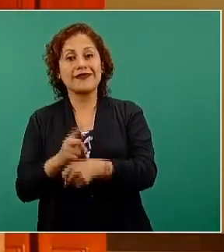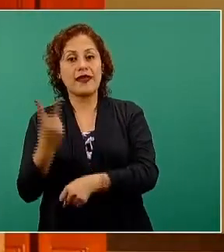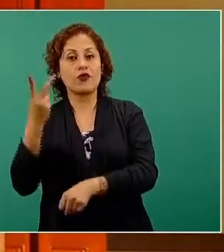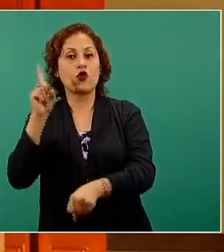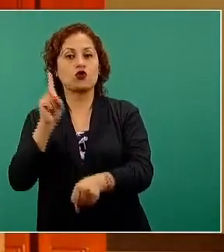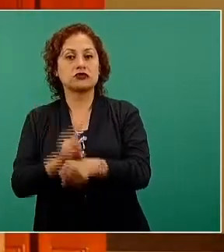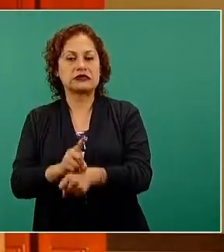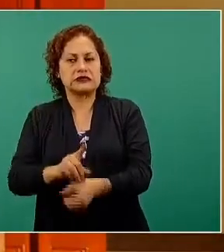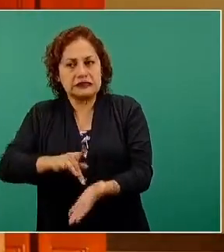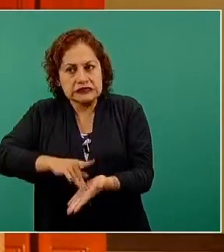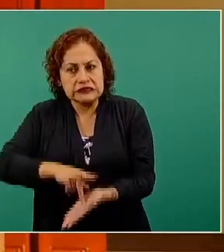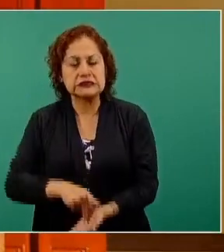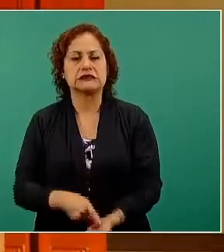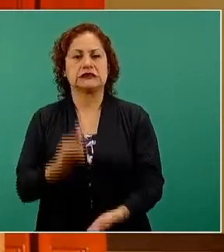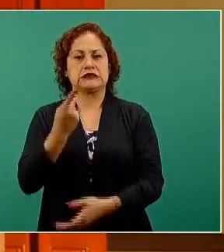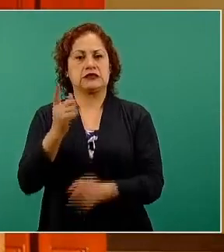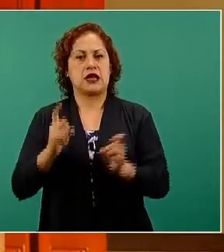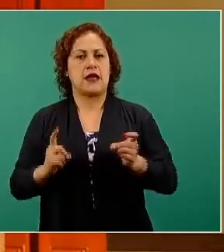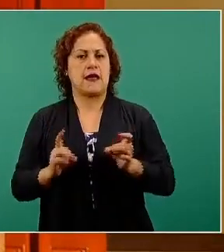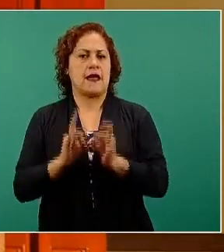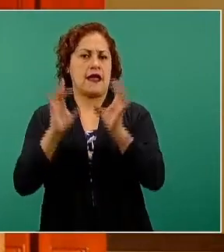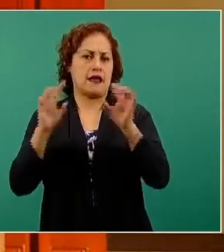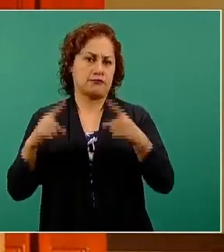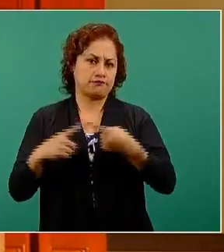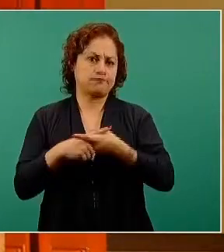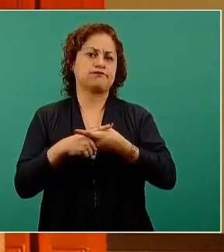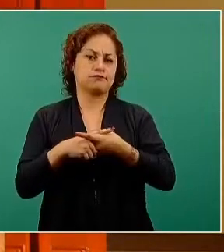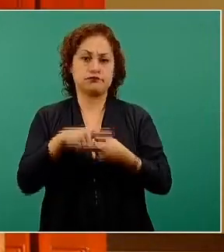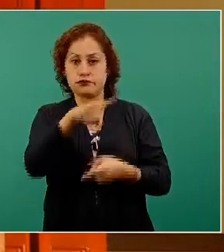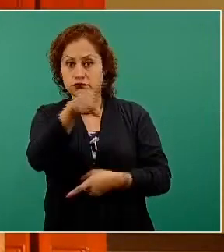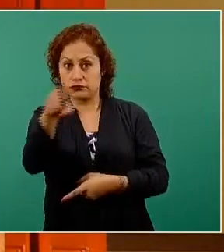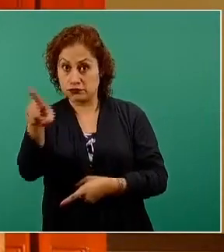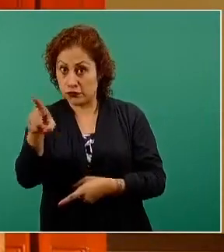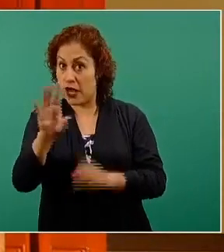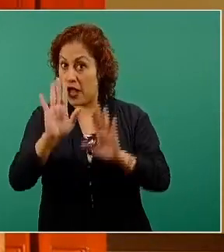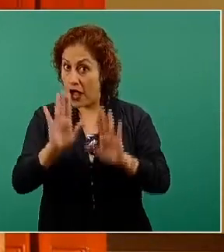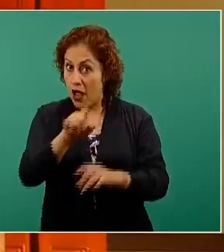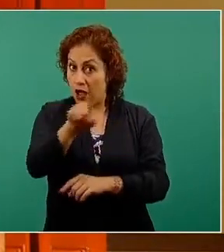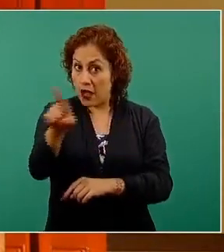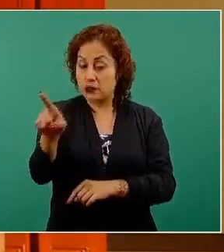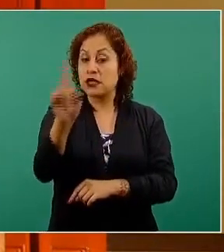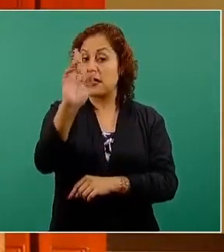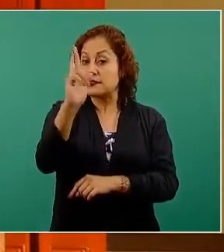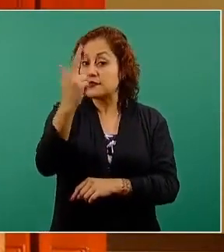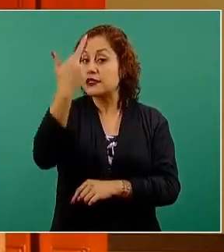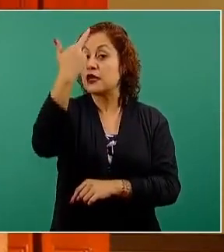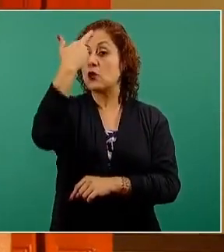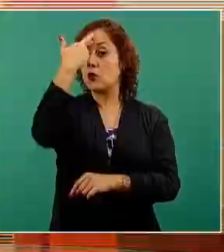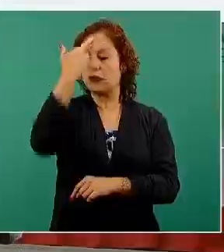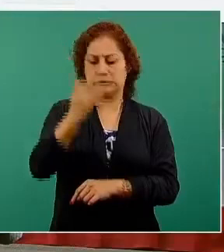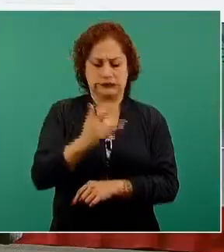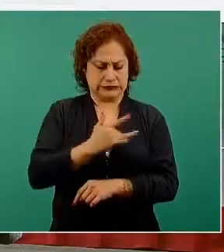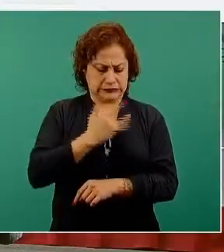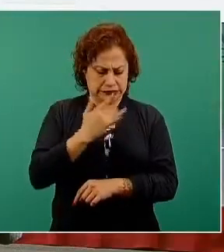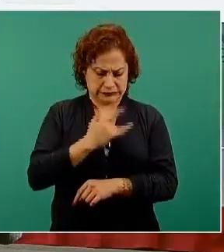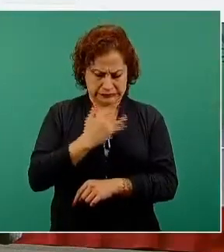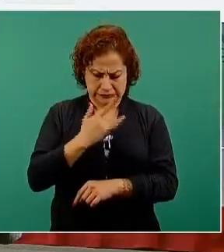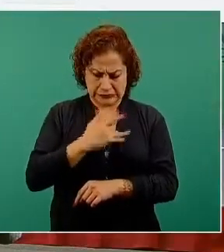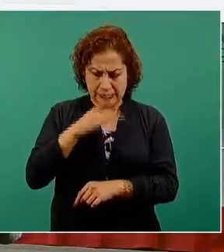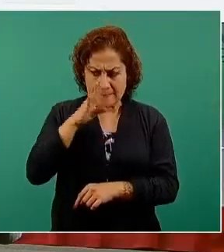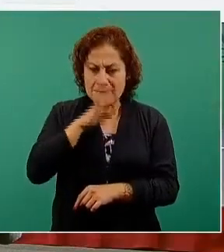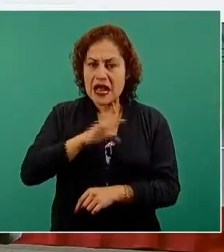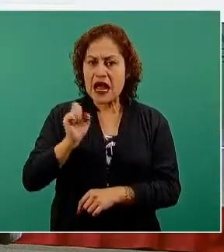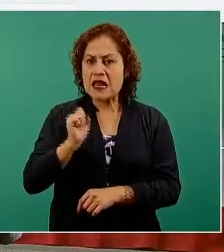que cualquier molestia, no subestimen. Si es una molestia importante, vayan a un centro de salud y